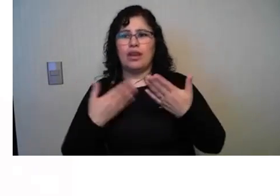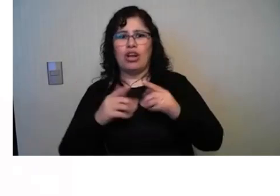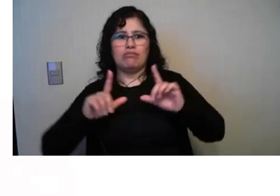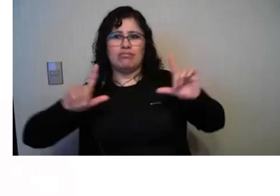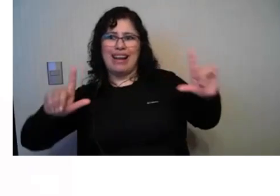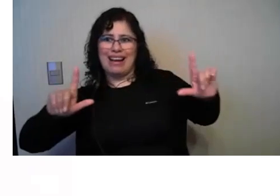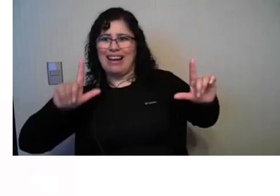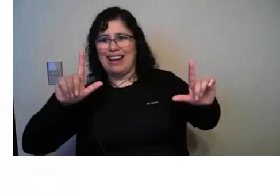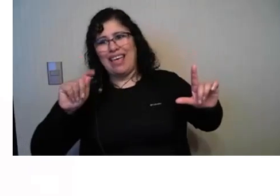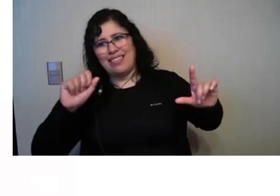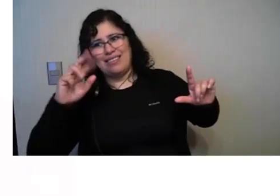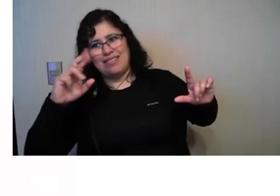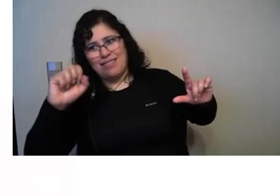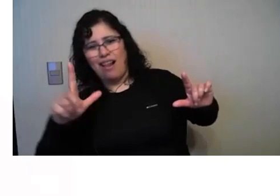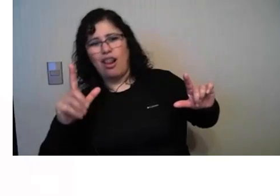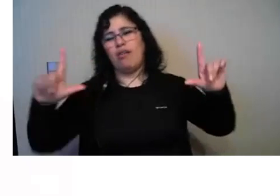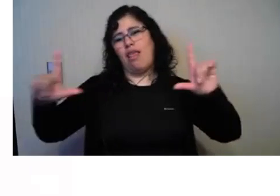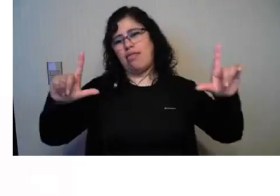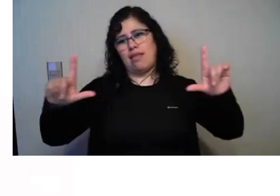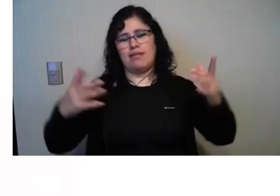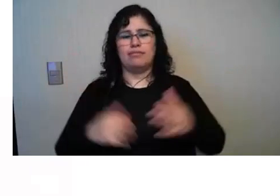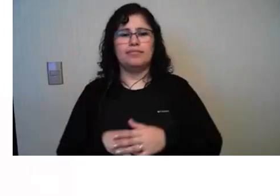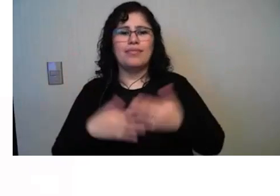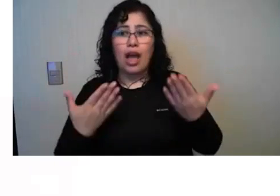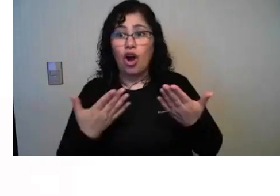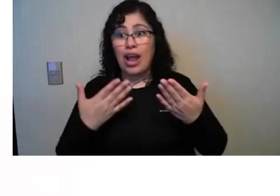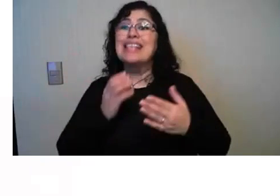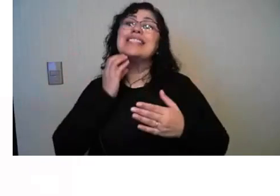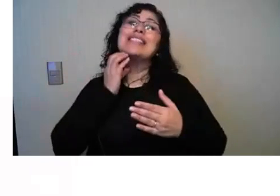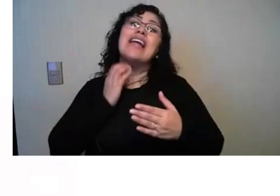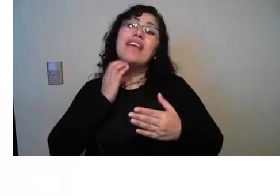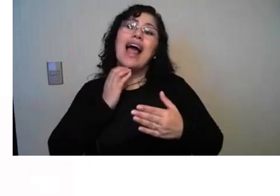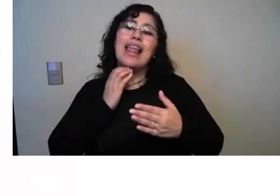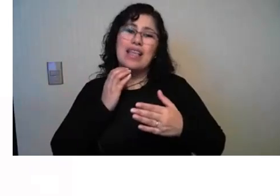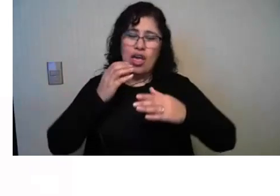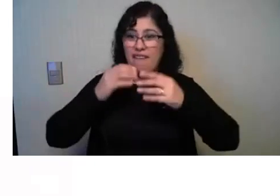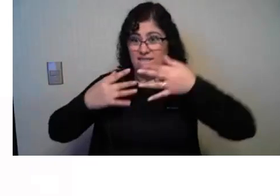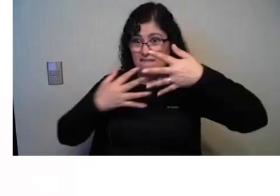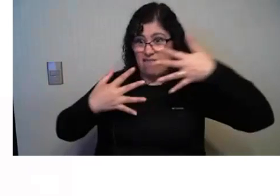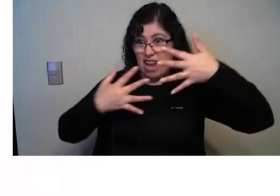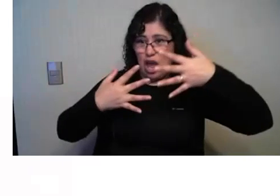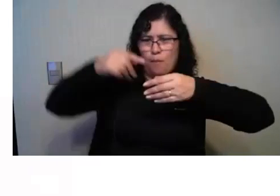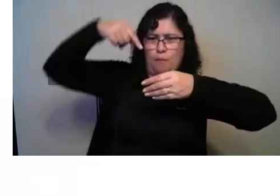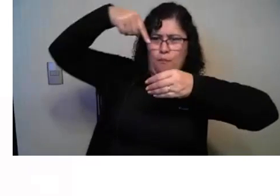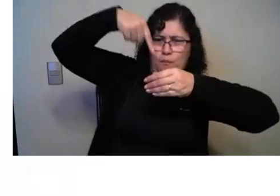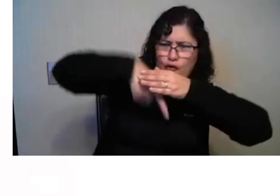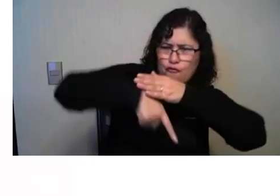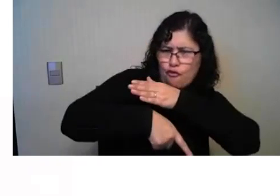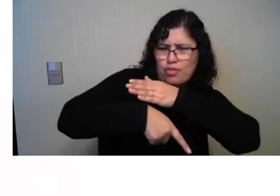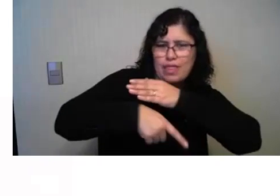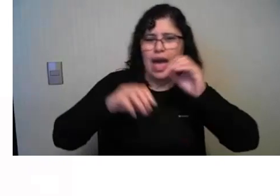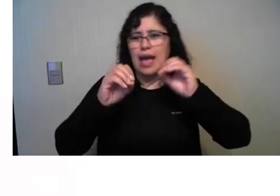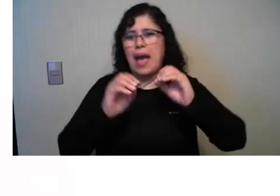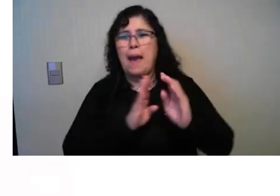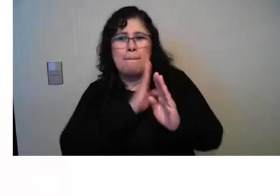lateral. Las fibras cervicales son más profundas o más mediales respecto a las